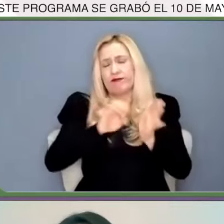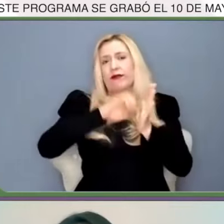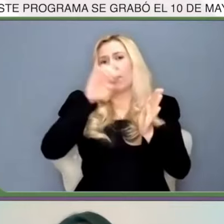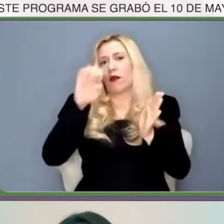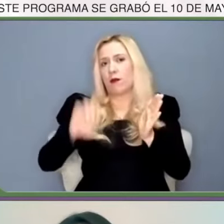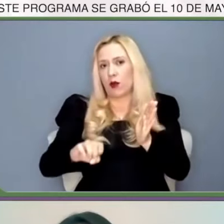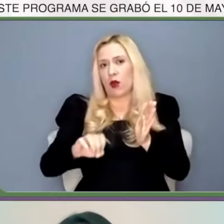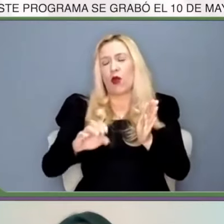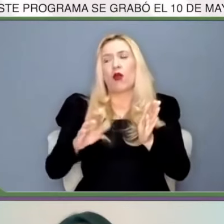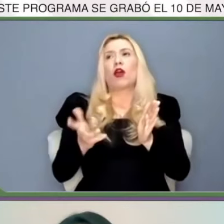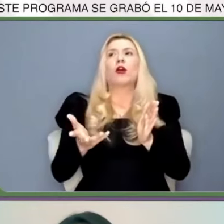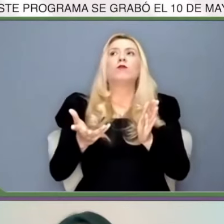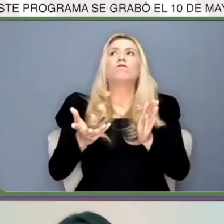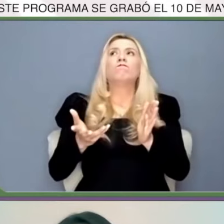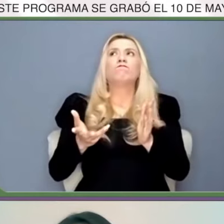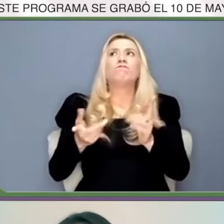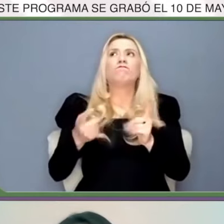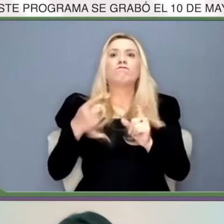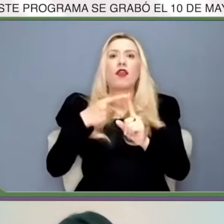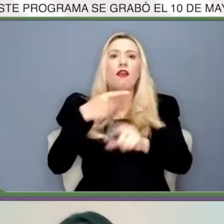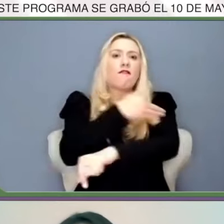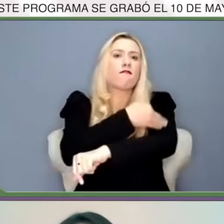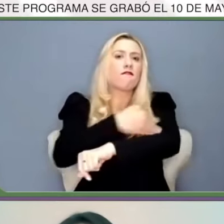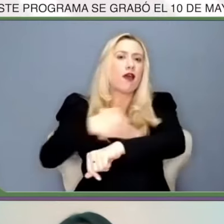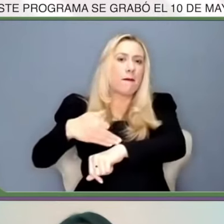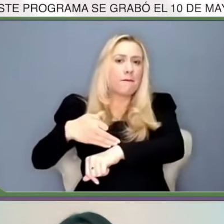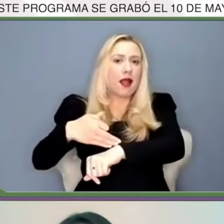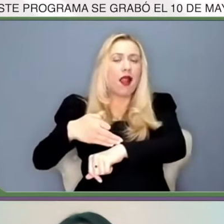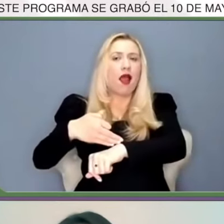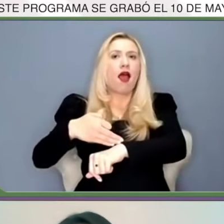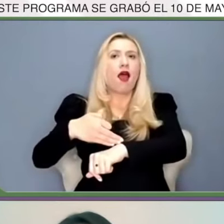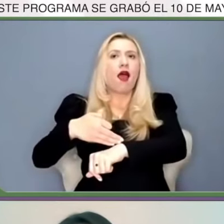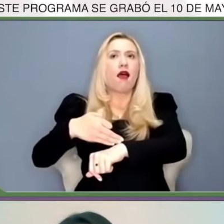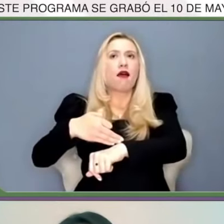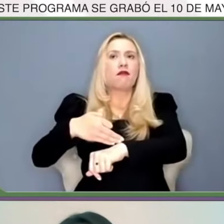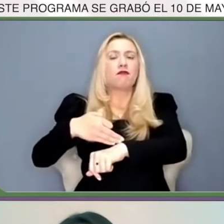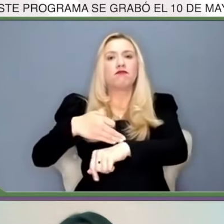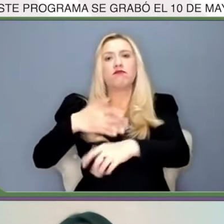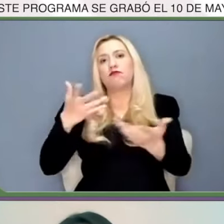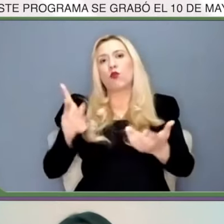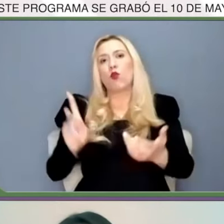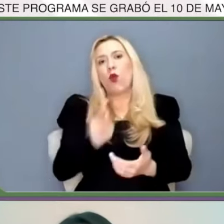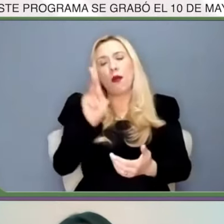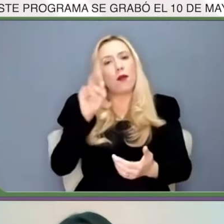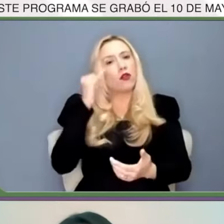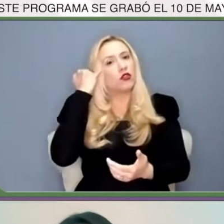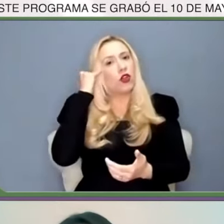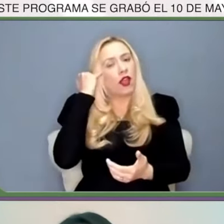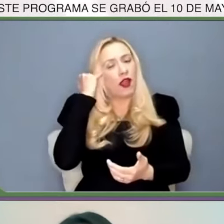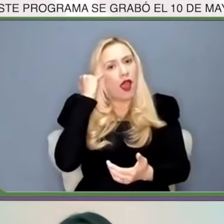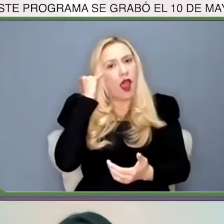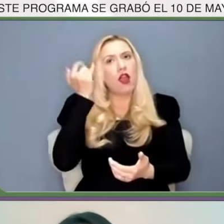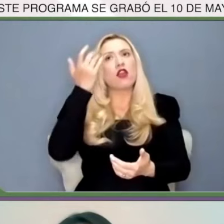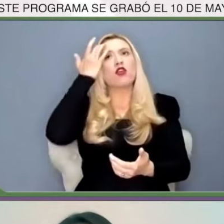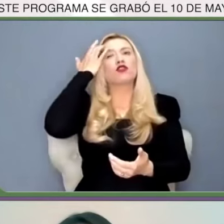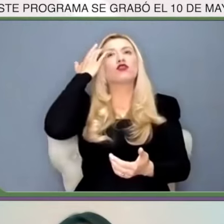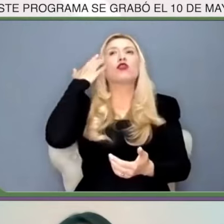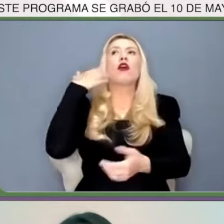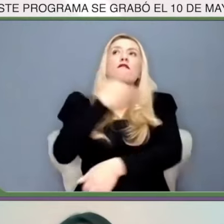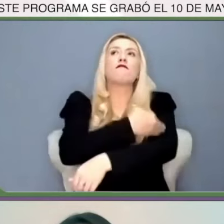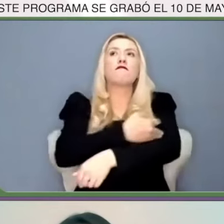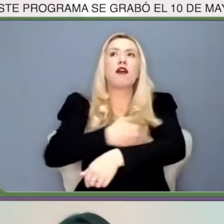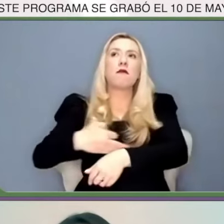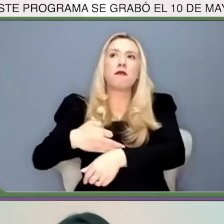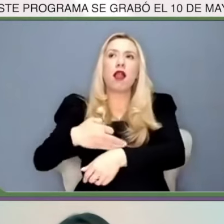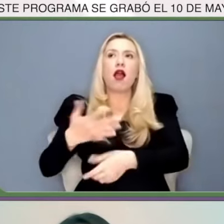que pueden haber familias pertenecientes a pueblos originarios, que pueden haber familias